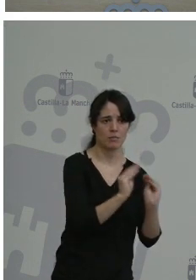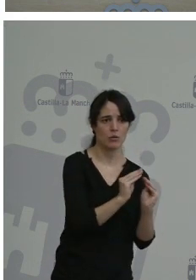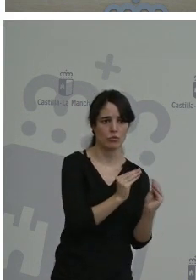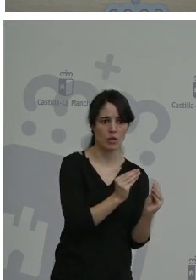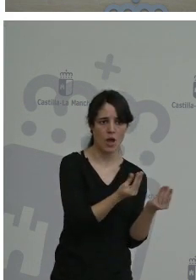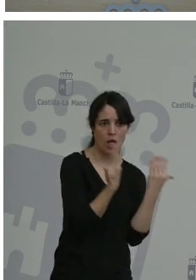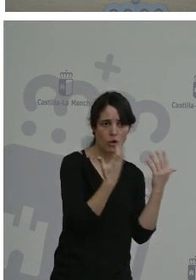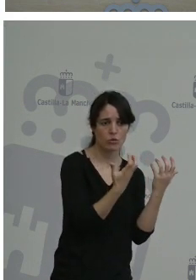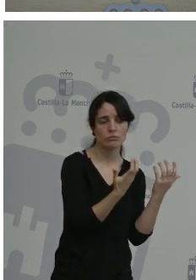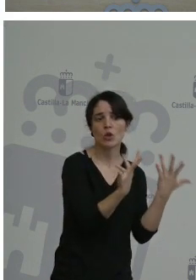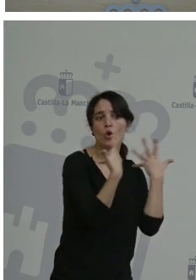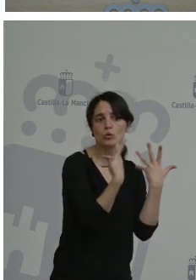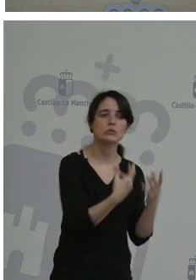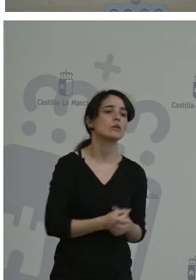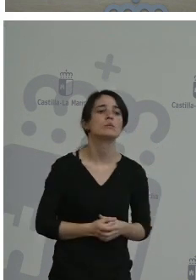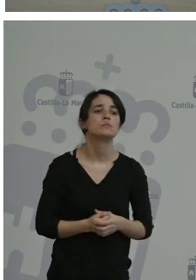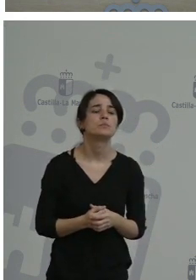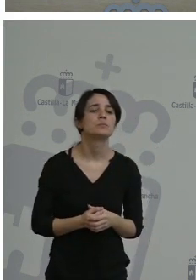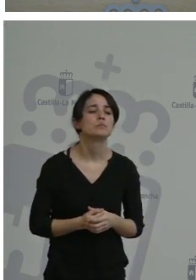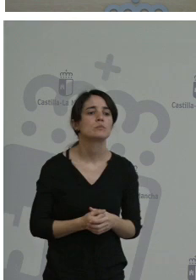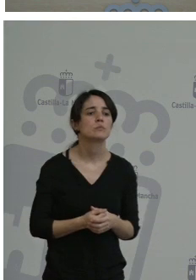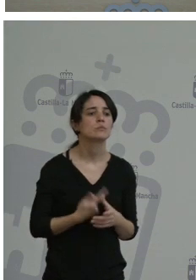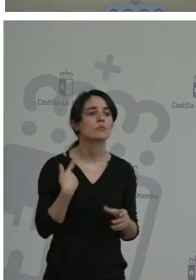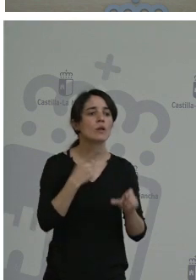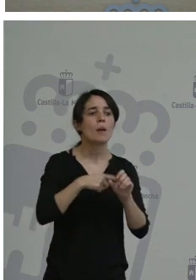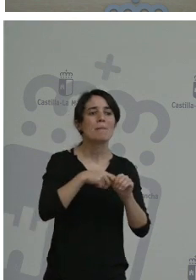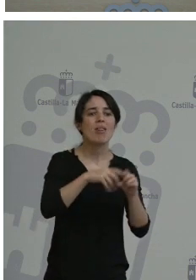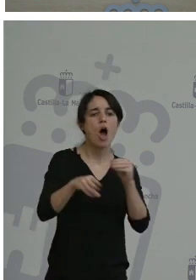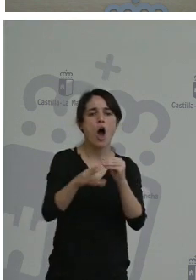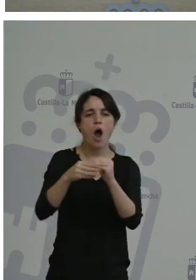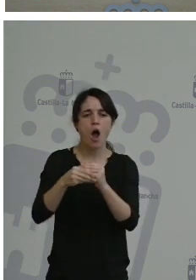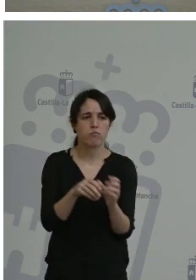No acumular, por favor, las plazas que no se cubran en una convocatoria.